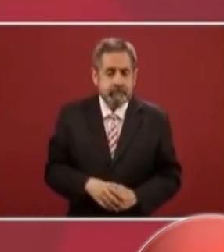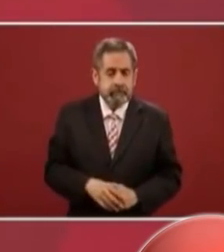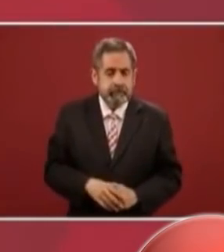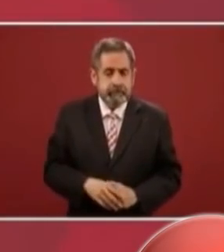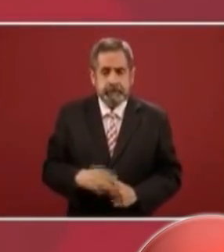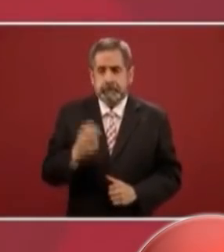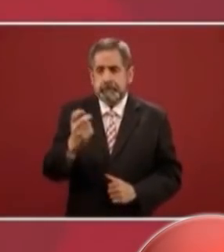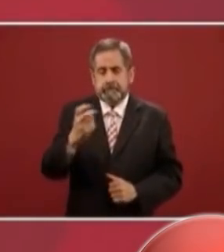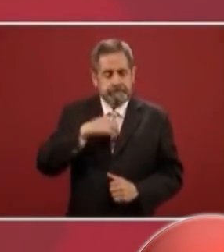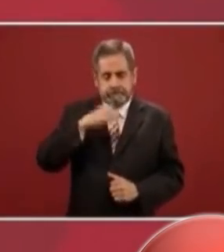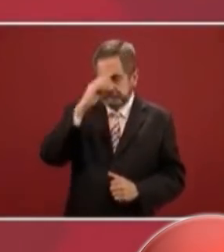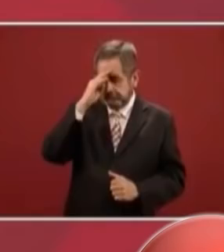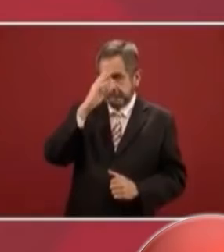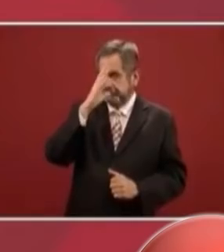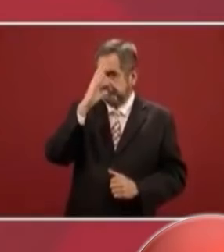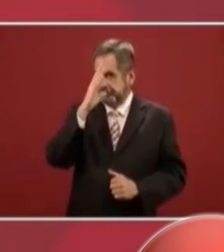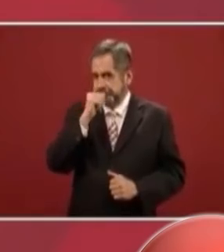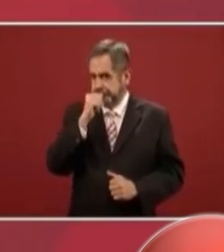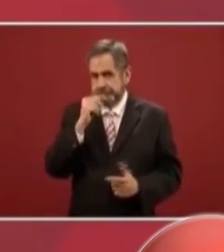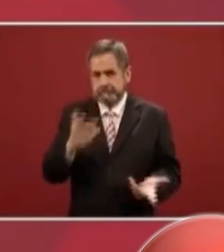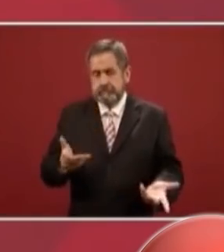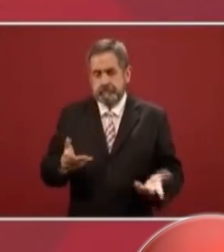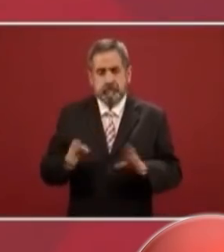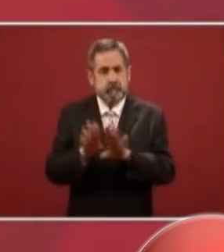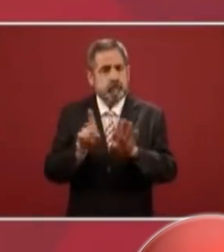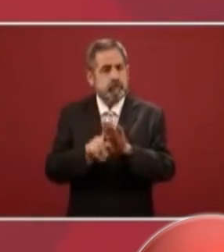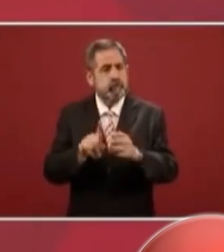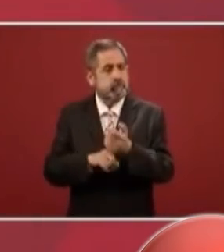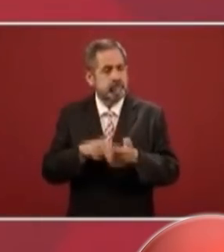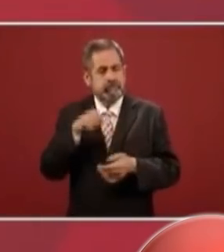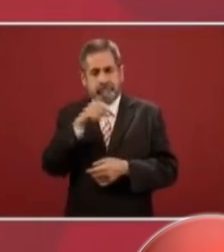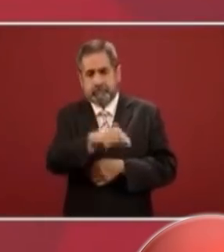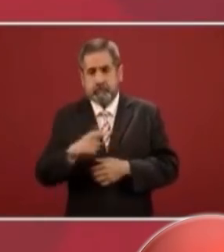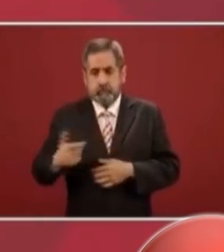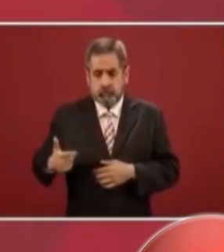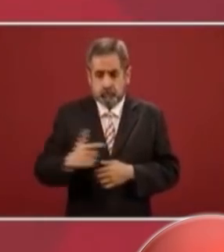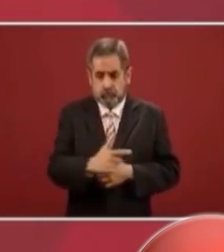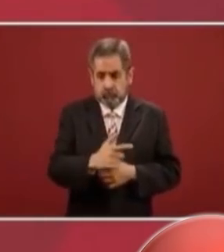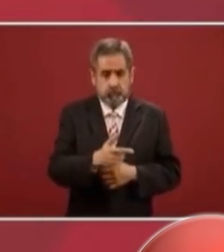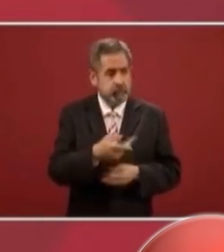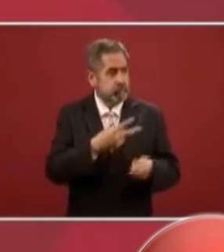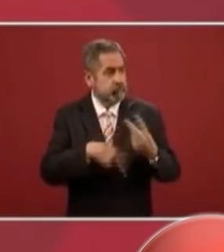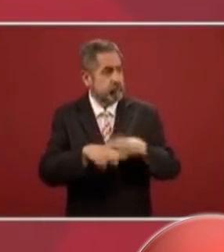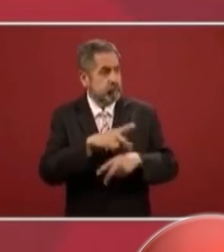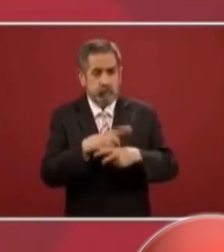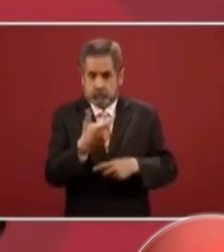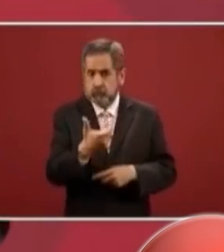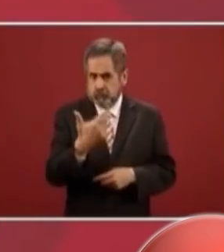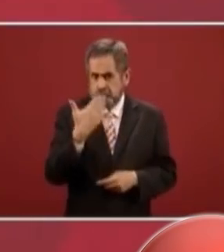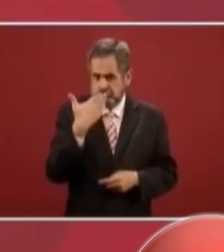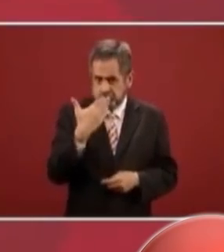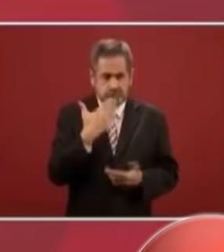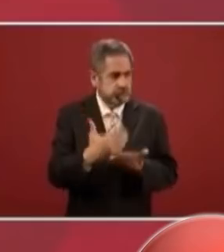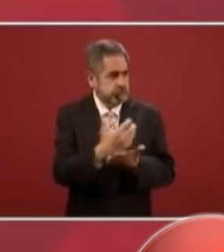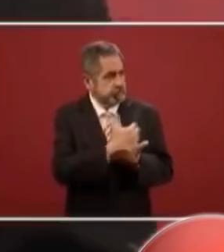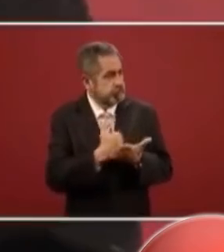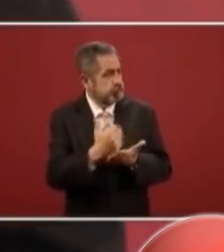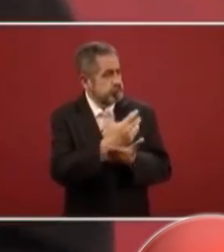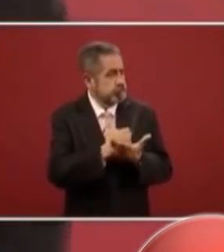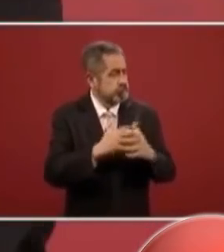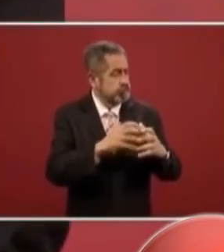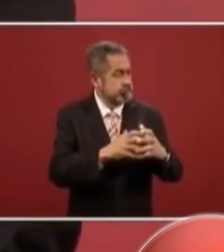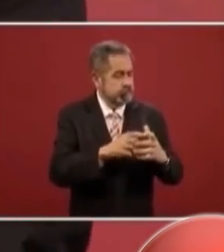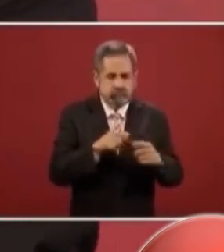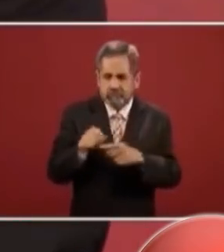Entonces, ¿cómo es posible que un Estado exitoso en crecimiento económico